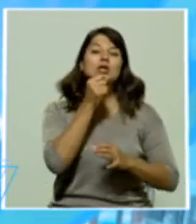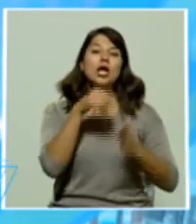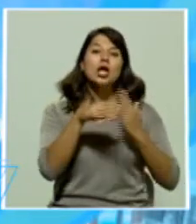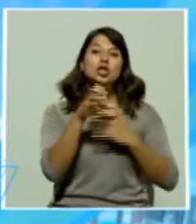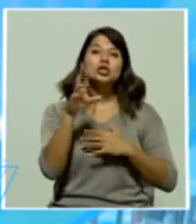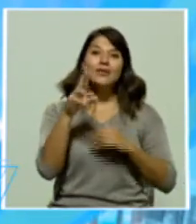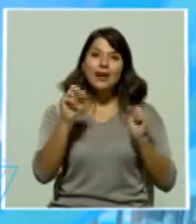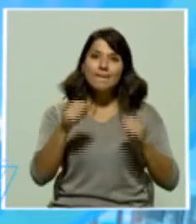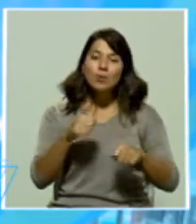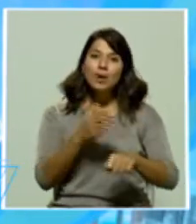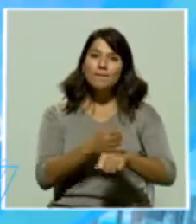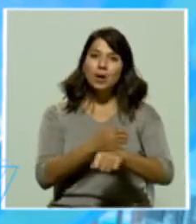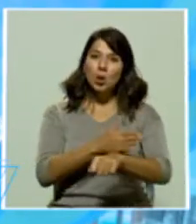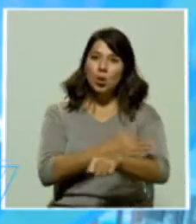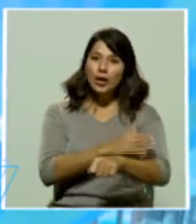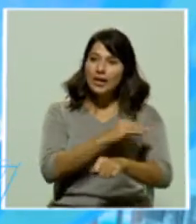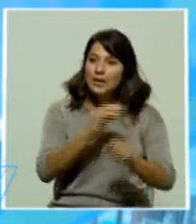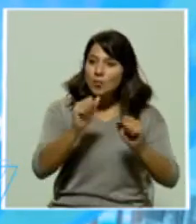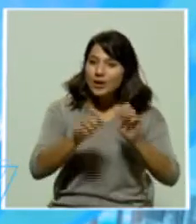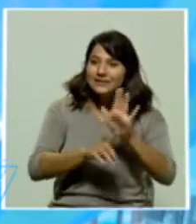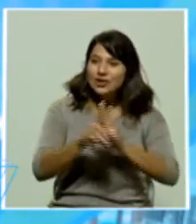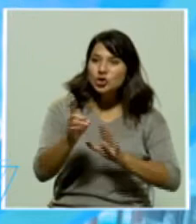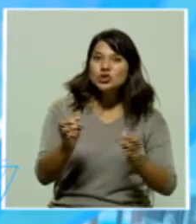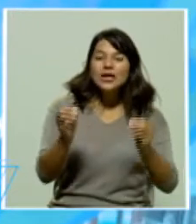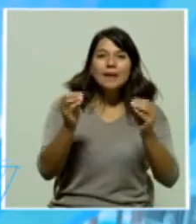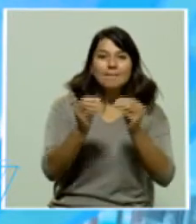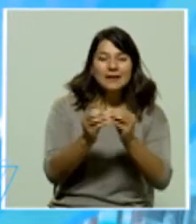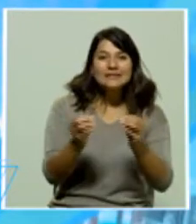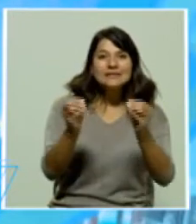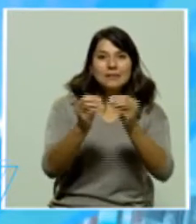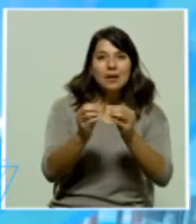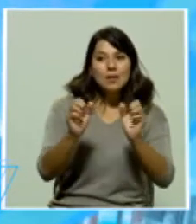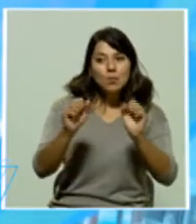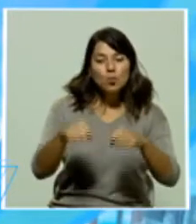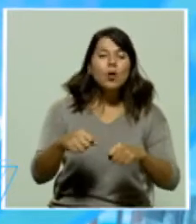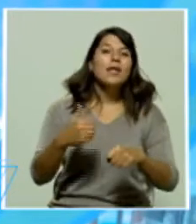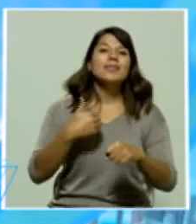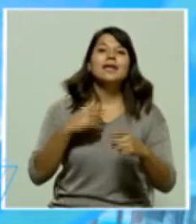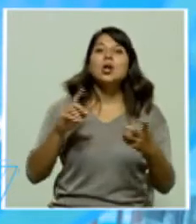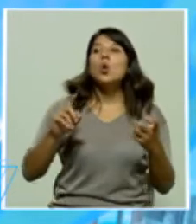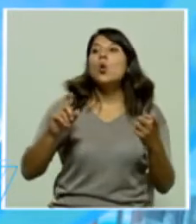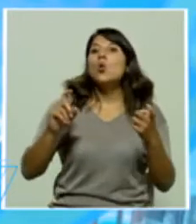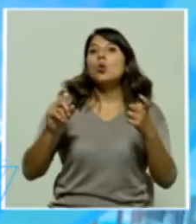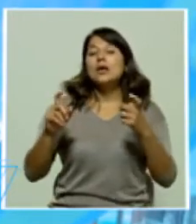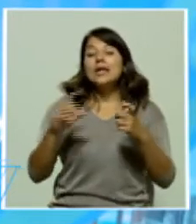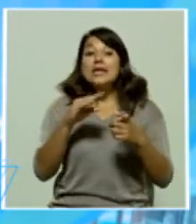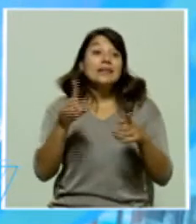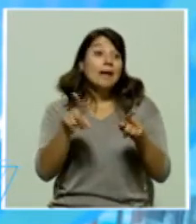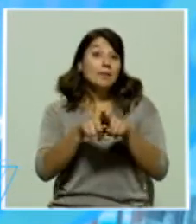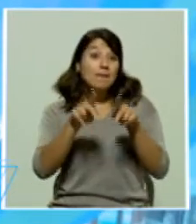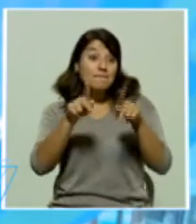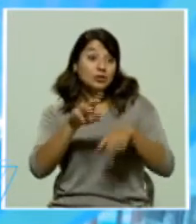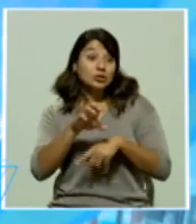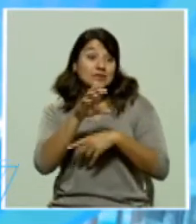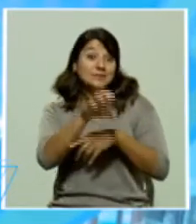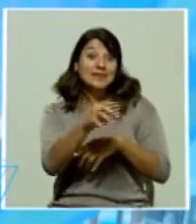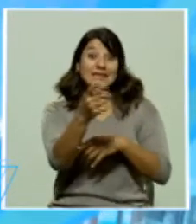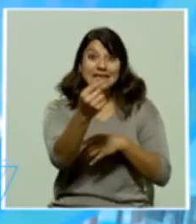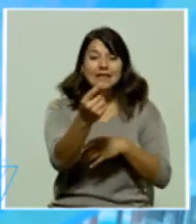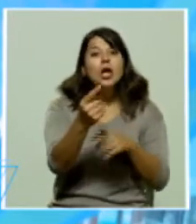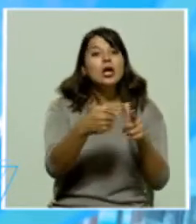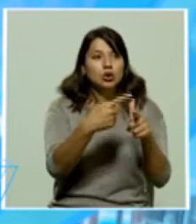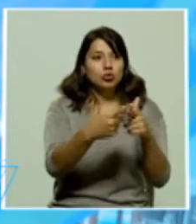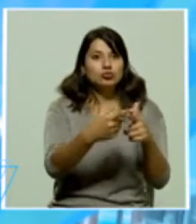y tenga alas y tenga ambición y tenga un retorno. La gente que invierte en productos de